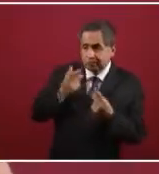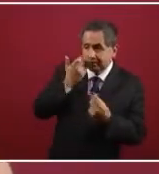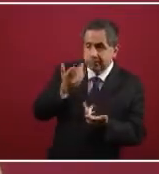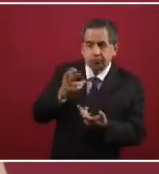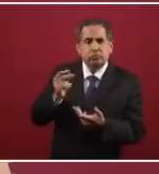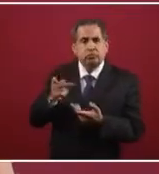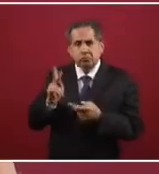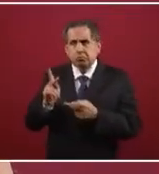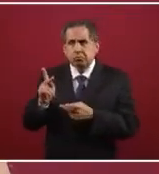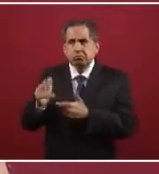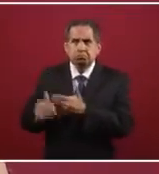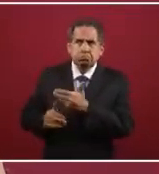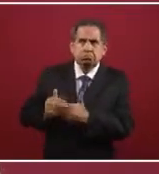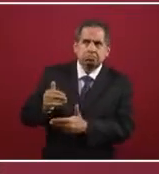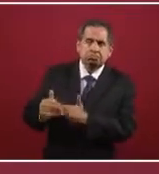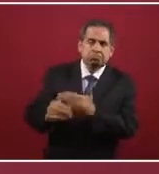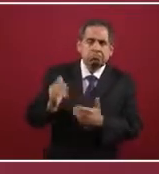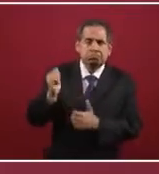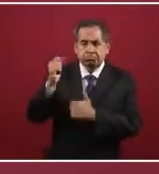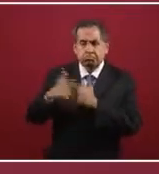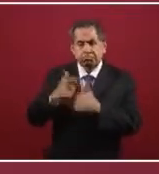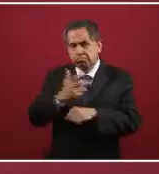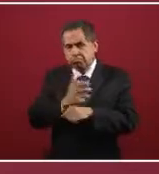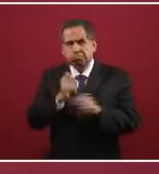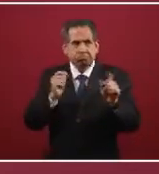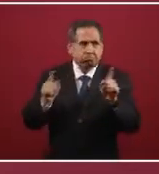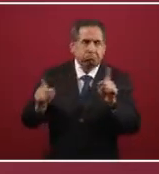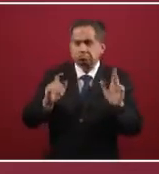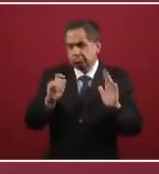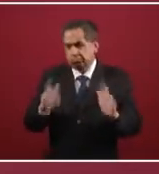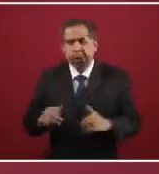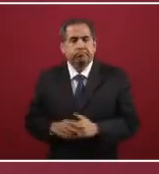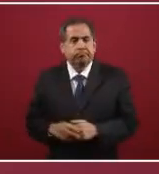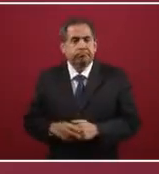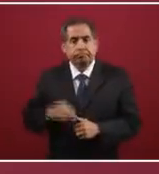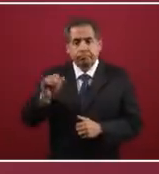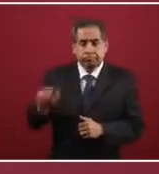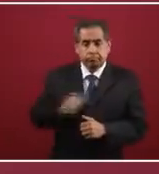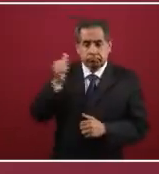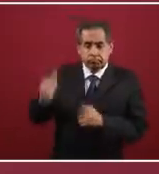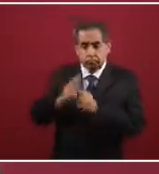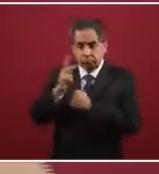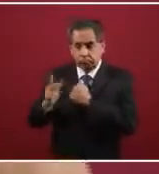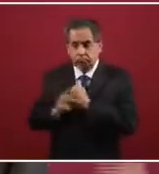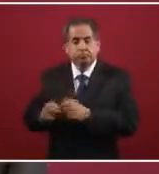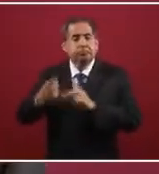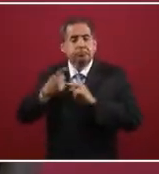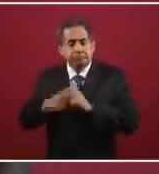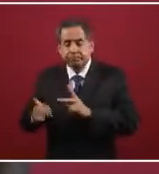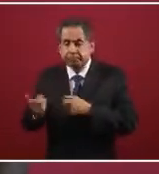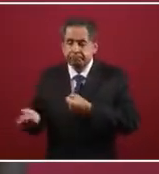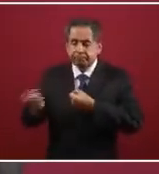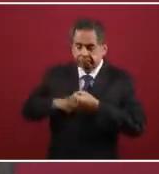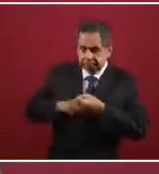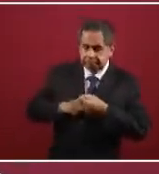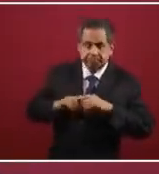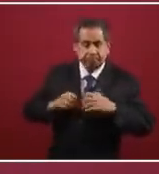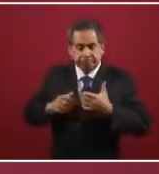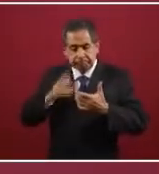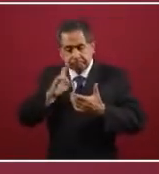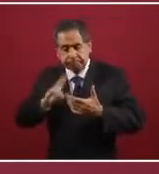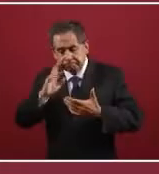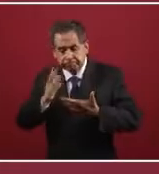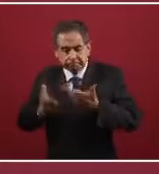hay un cierto avance por lado de Estados Unidos. Hay otros países, en cambio, que apenas acaban de integrar y